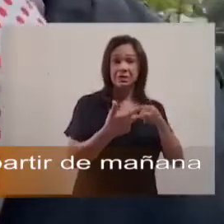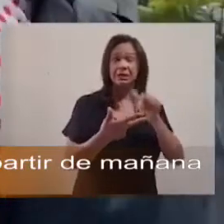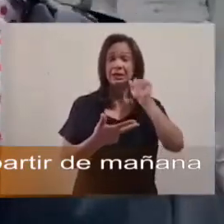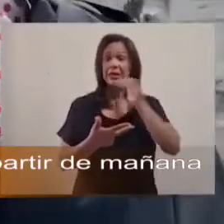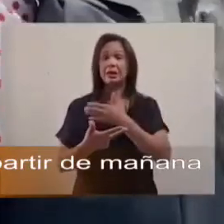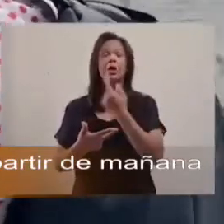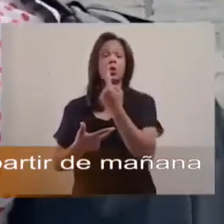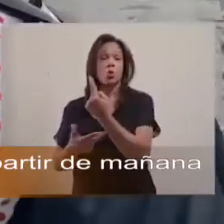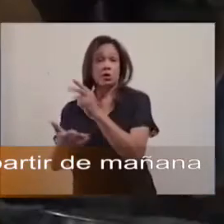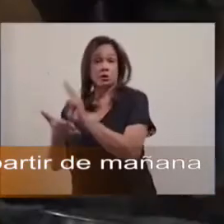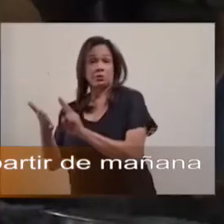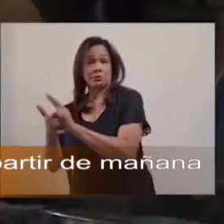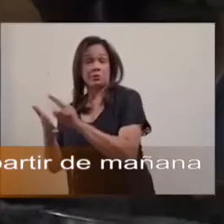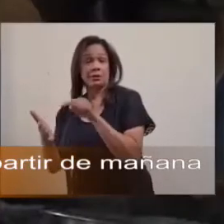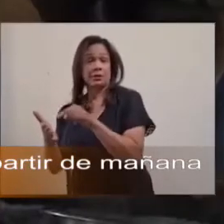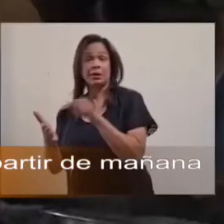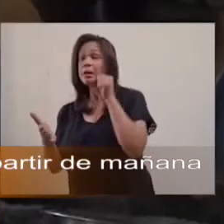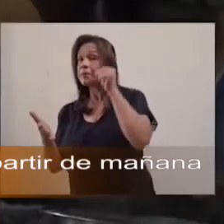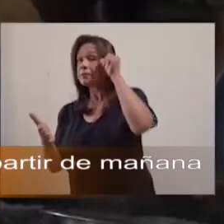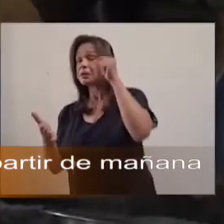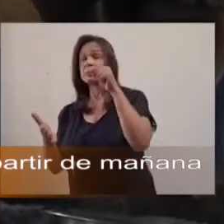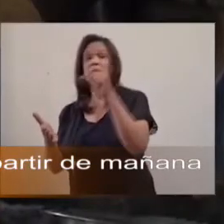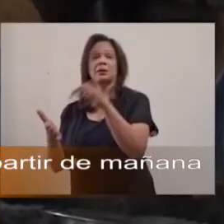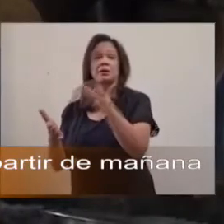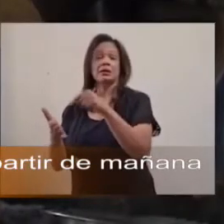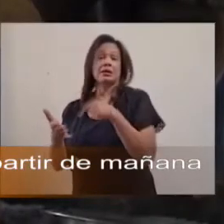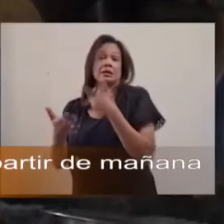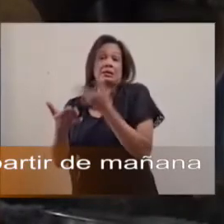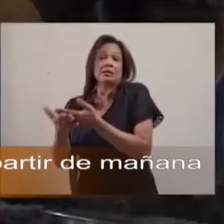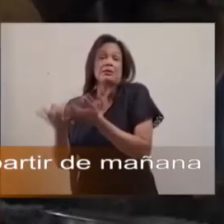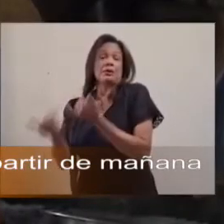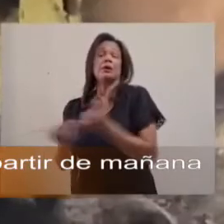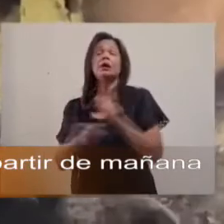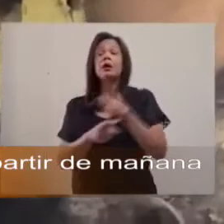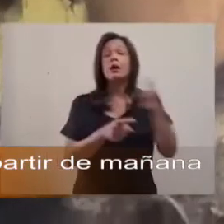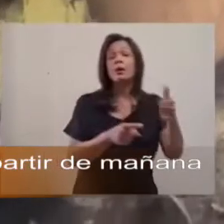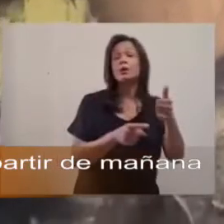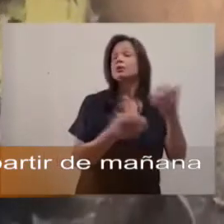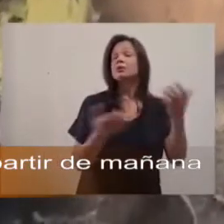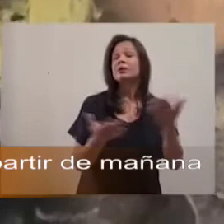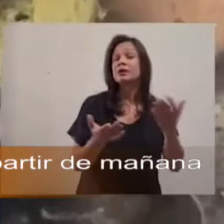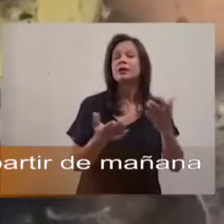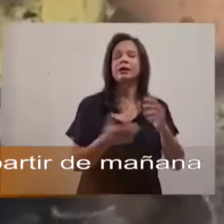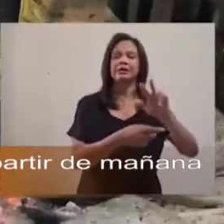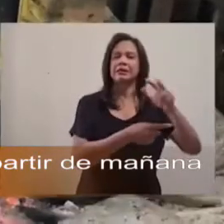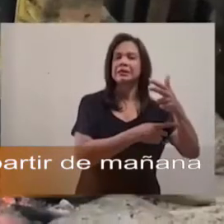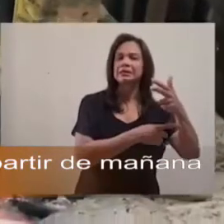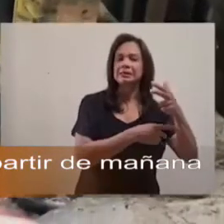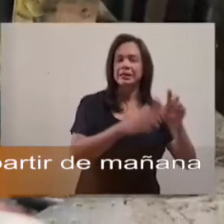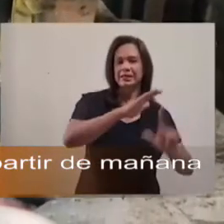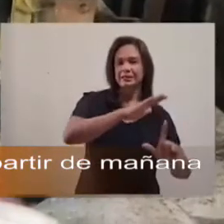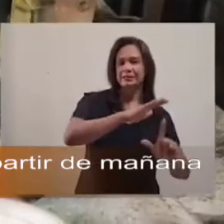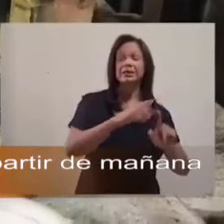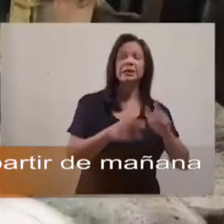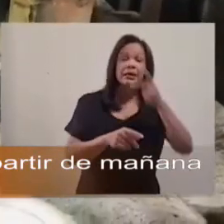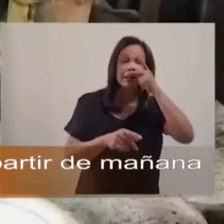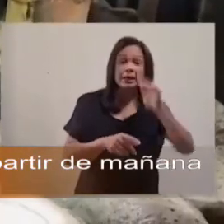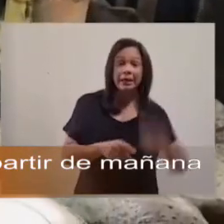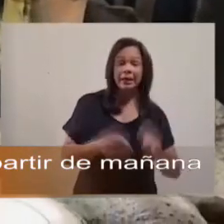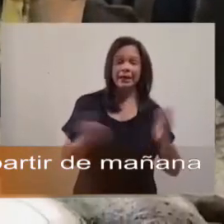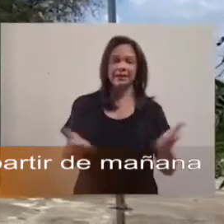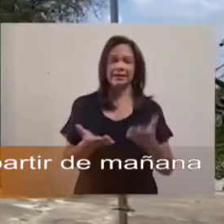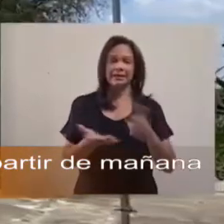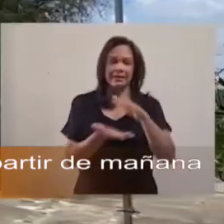estudiantes que está asistiendo. Pero aquí en Macorís no hay, en la provincia. No, por eso. No, por eso. Pero yo digo, abran. Por ejemplo, por ahí 48 de